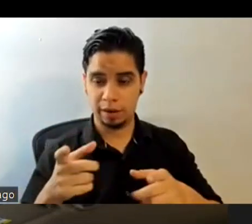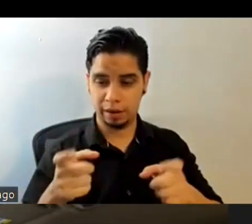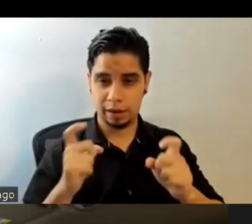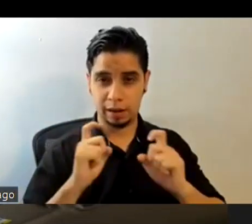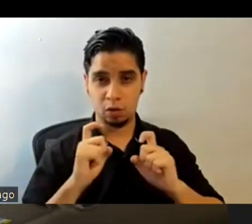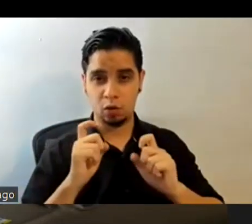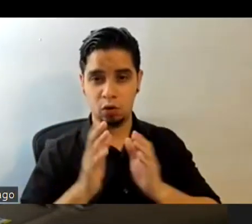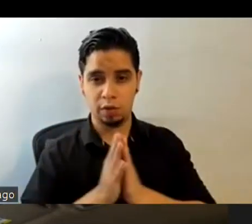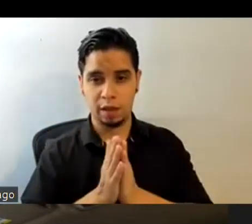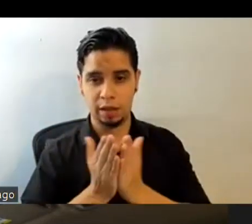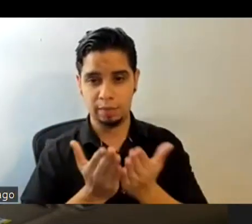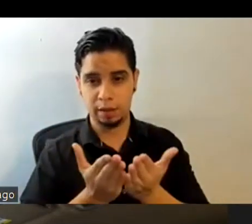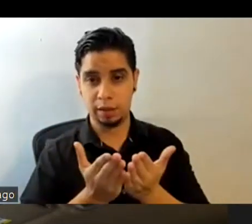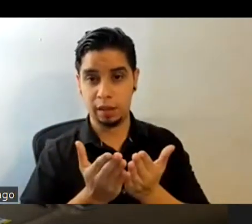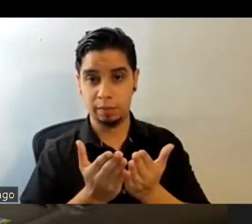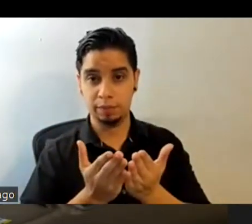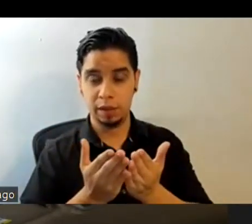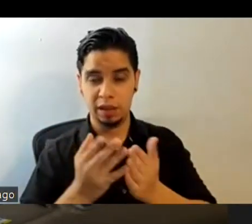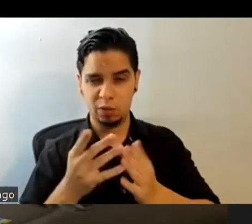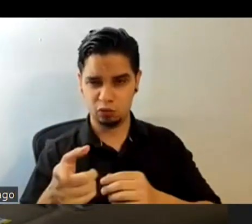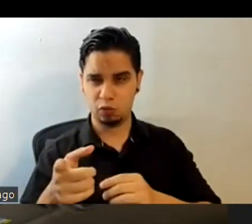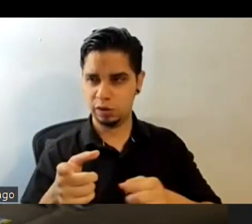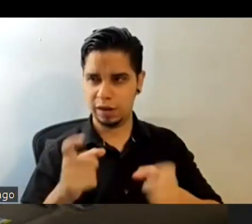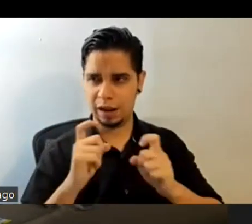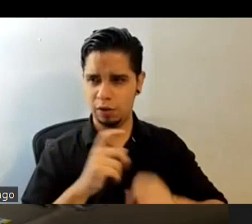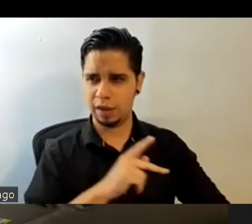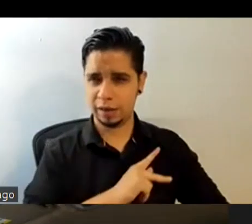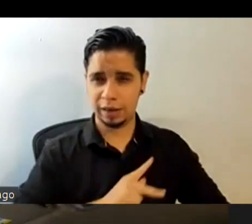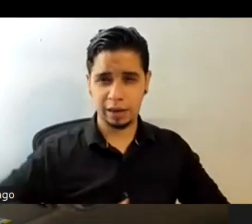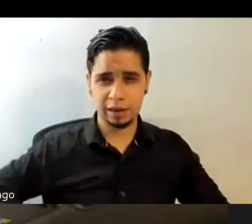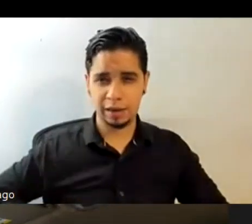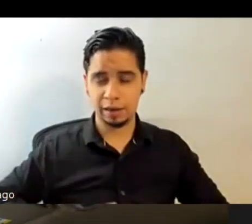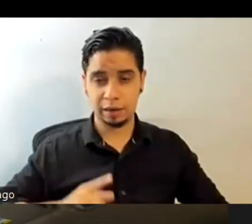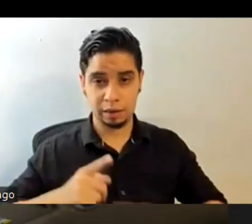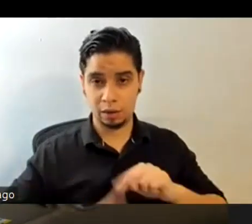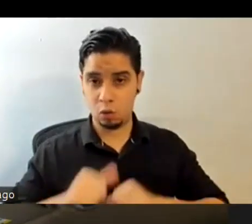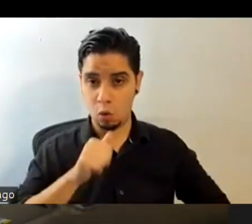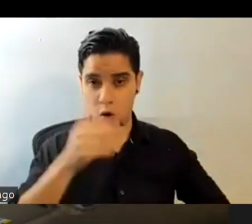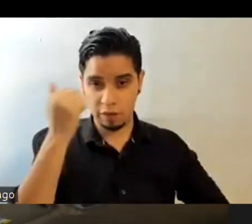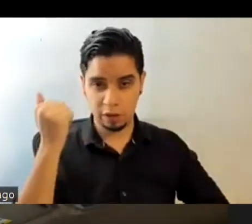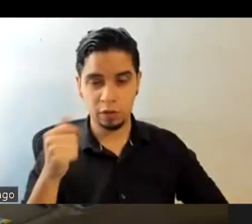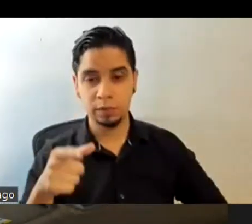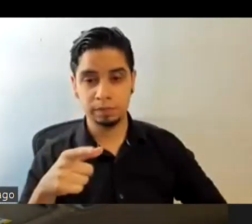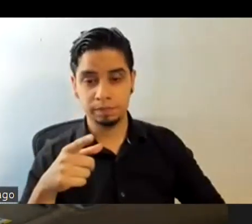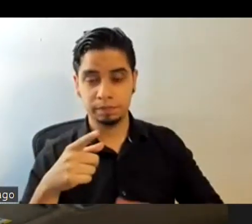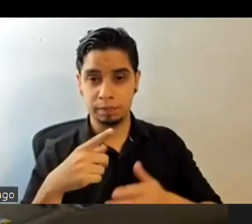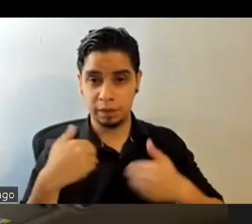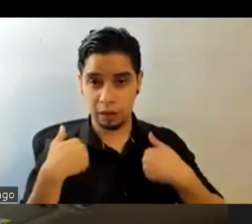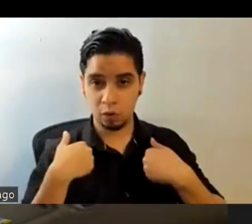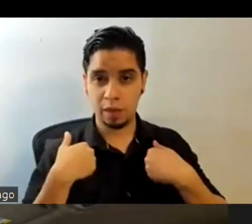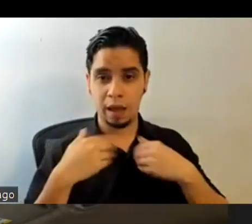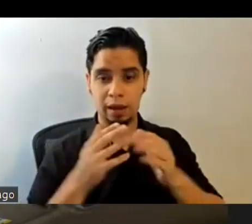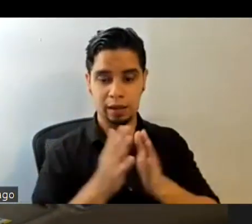fue un regalo de Reyes que yo no olvido. Una libreta y un set de témperas. Y para mí eso fue una cosa